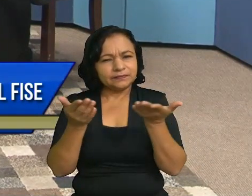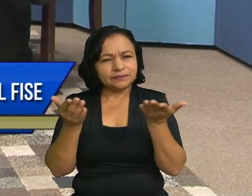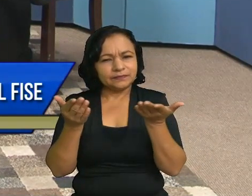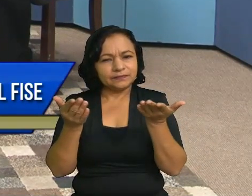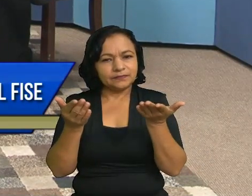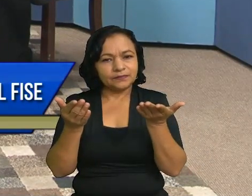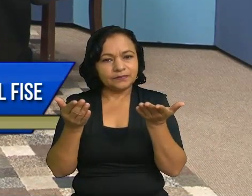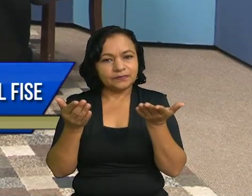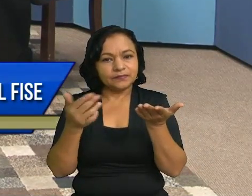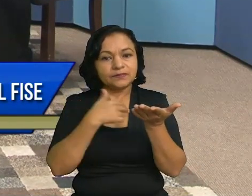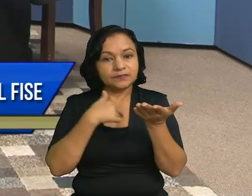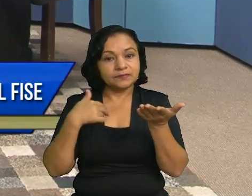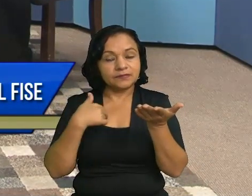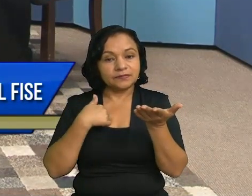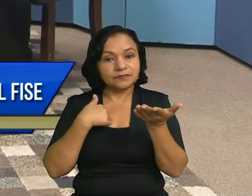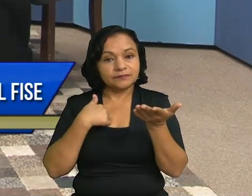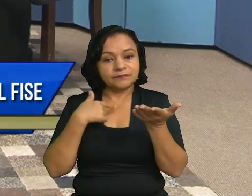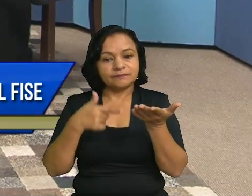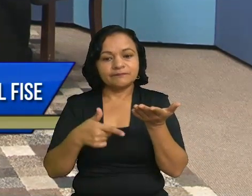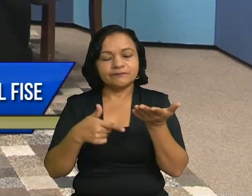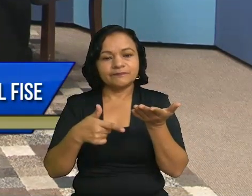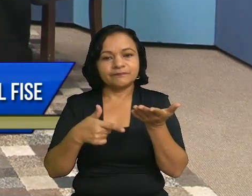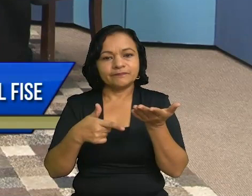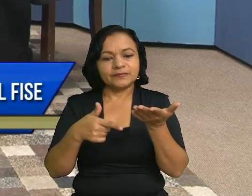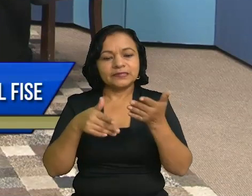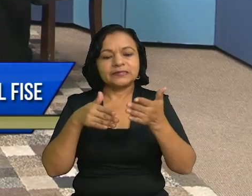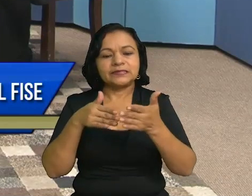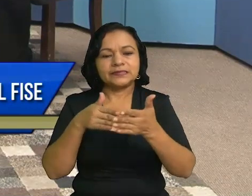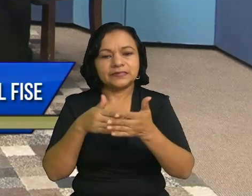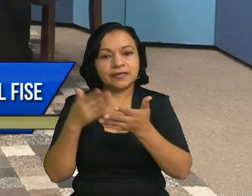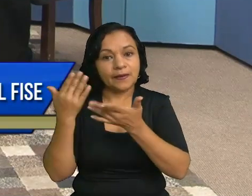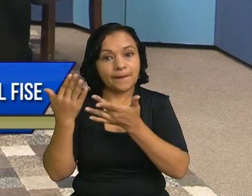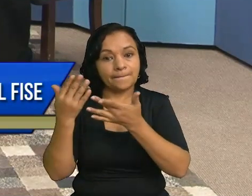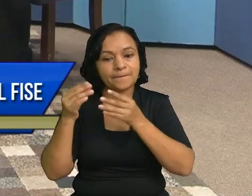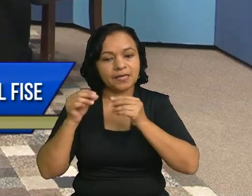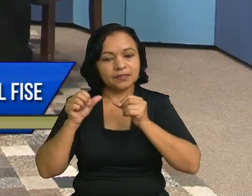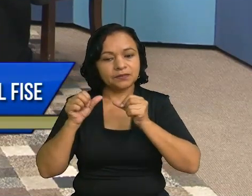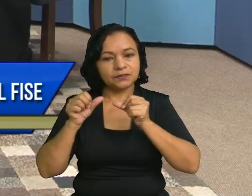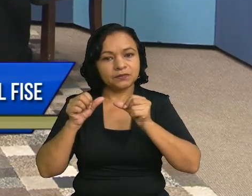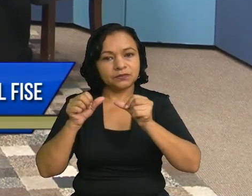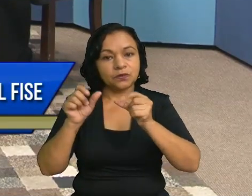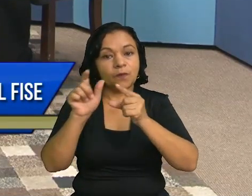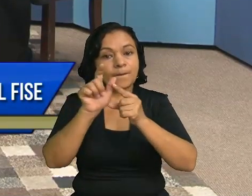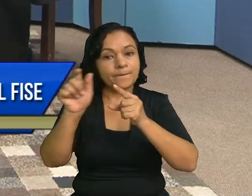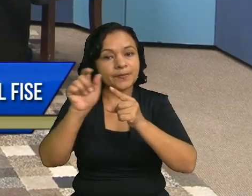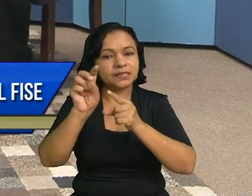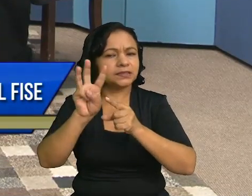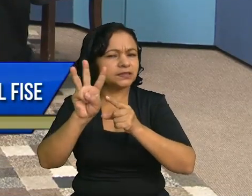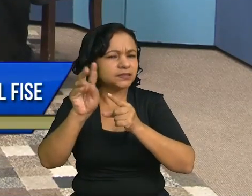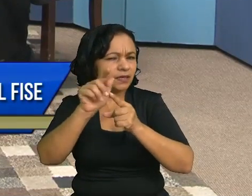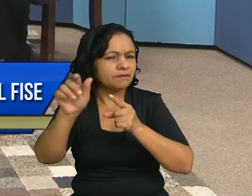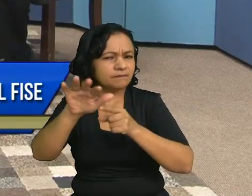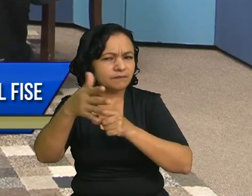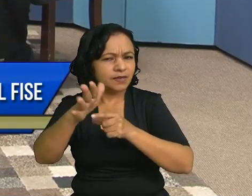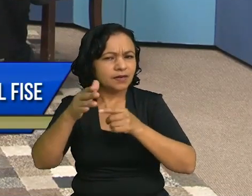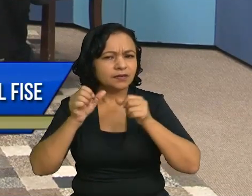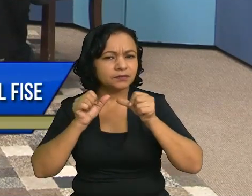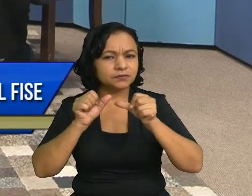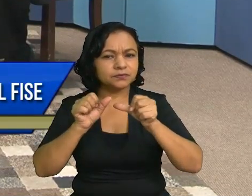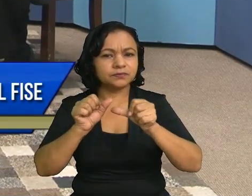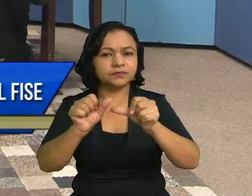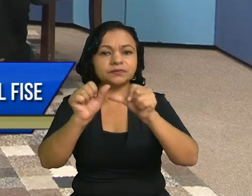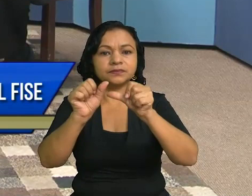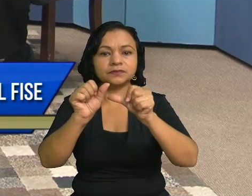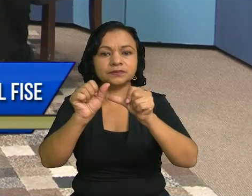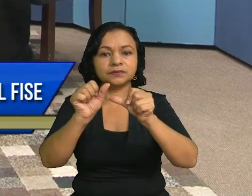hacer una acción de espera se prorrogó por un par de meses tres meses las acciones y